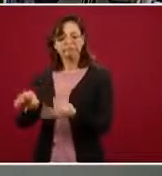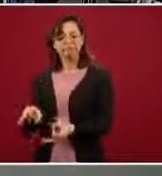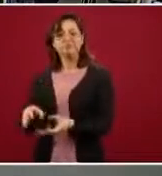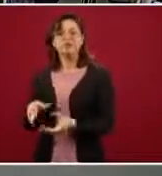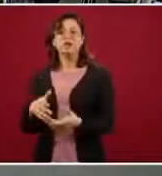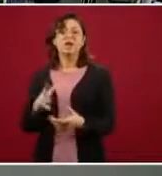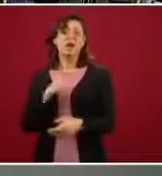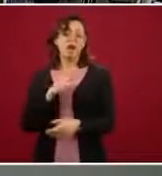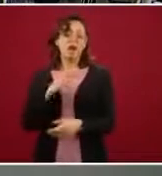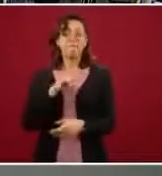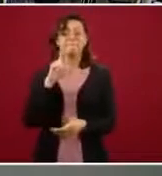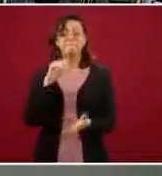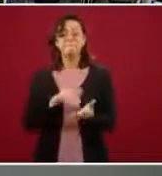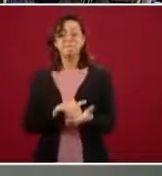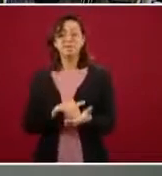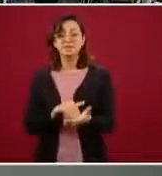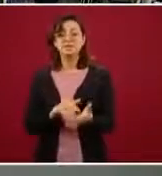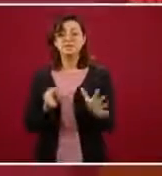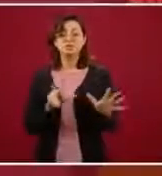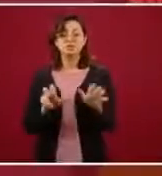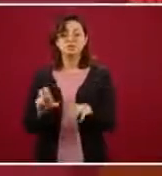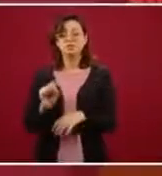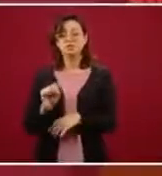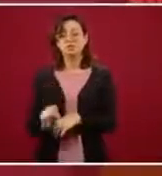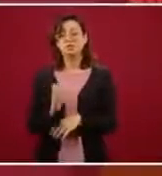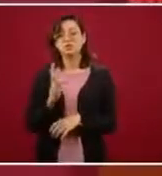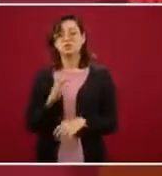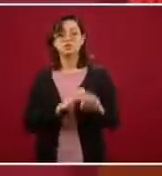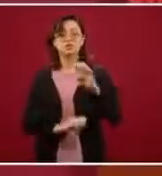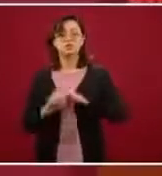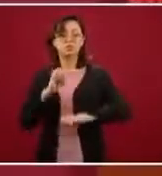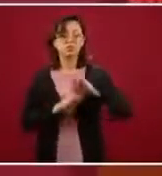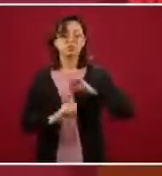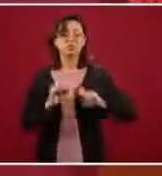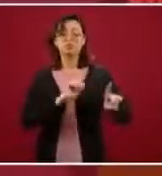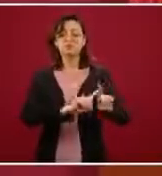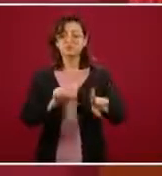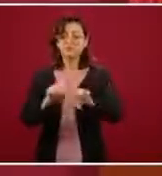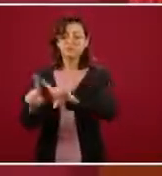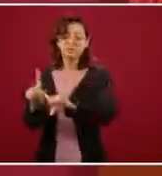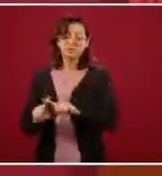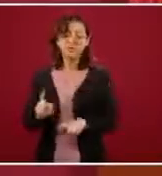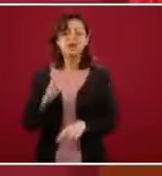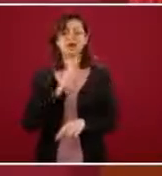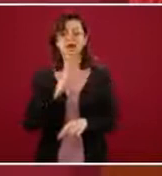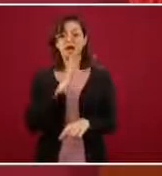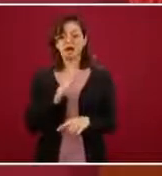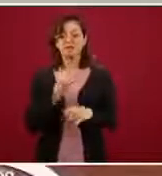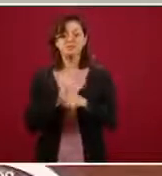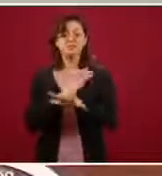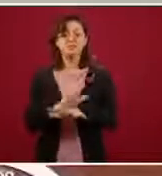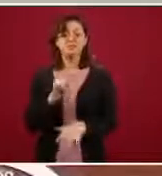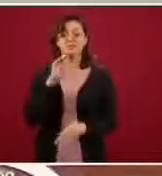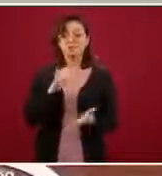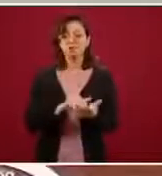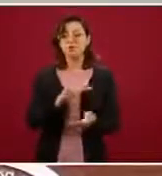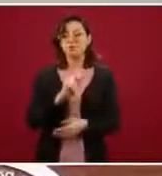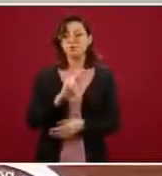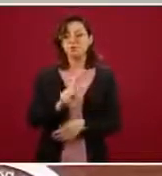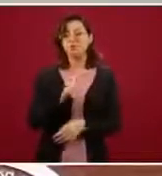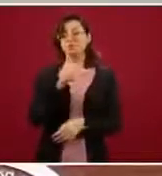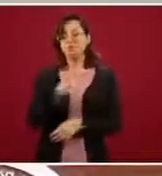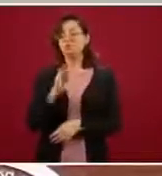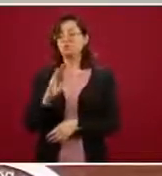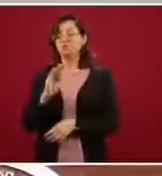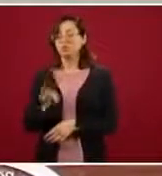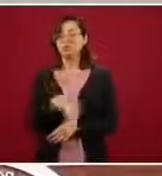asociado de 1854 empresas. Esas 1854 empresas, hay información de 1086, 92 de las cuales